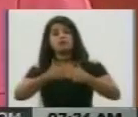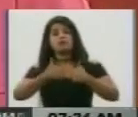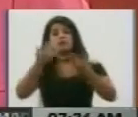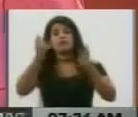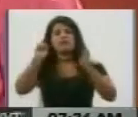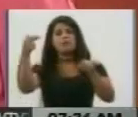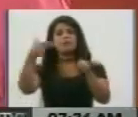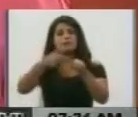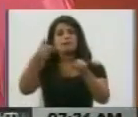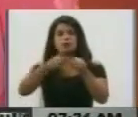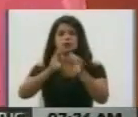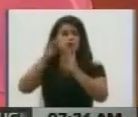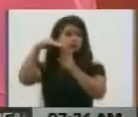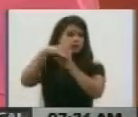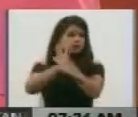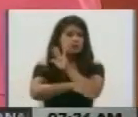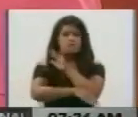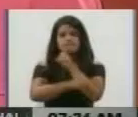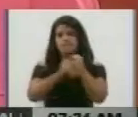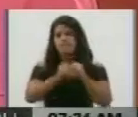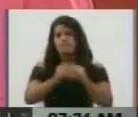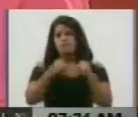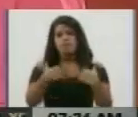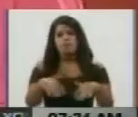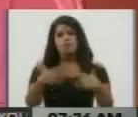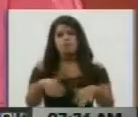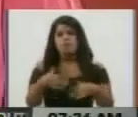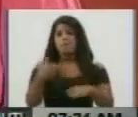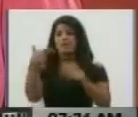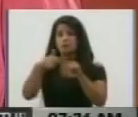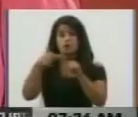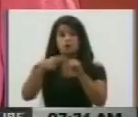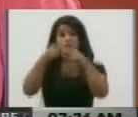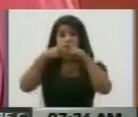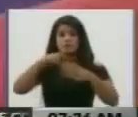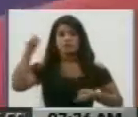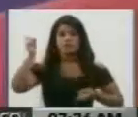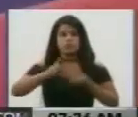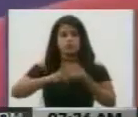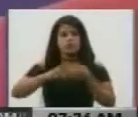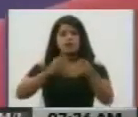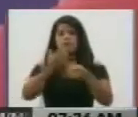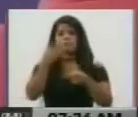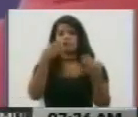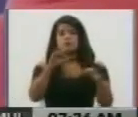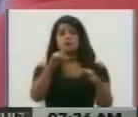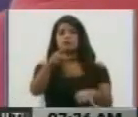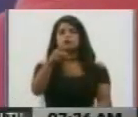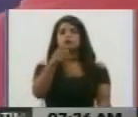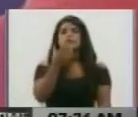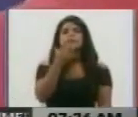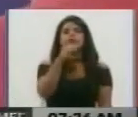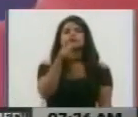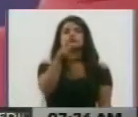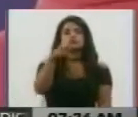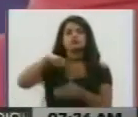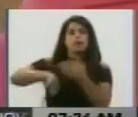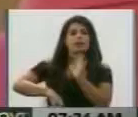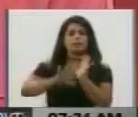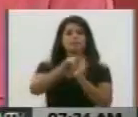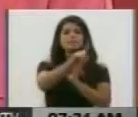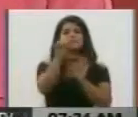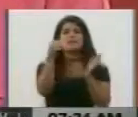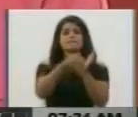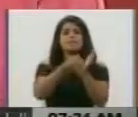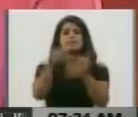caída estrepitosa de los precios del petróleo. Imagínate tú que a ti te bajen, imagínate tú que tú ganes 100.000 bolívares